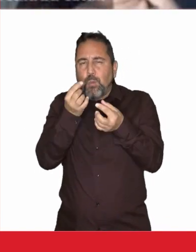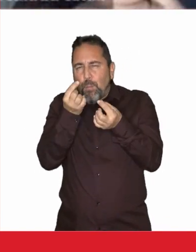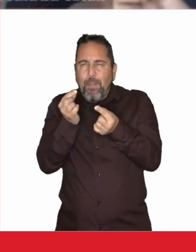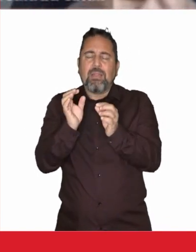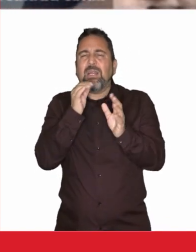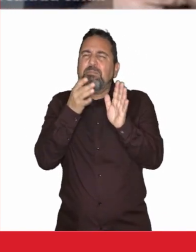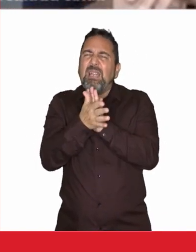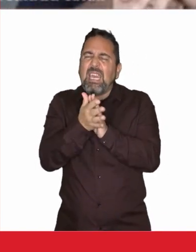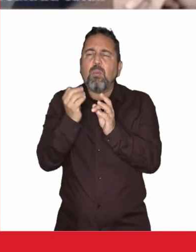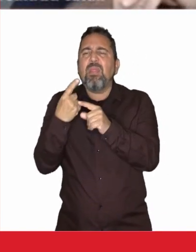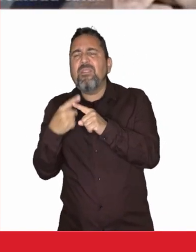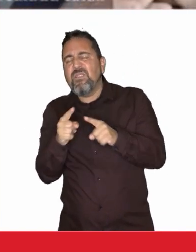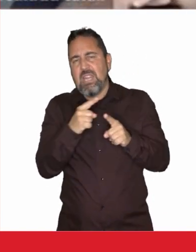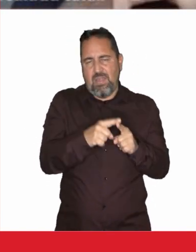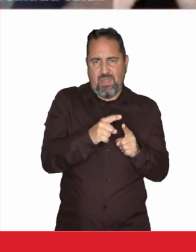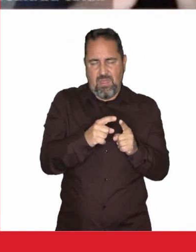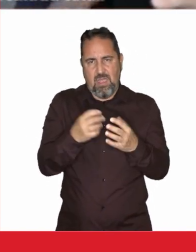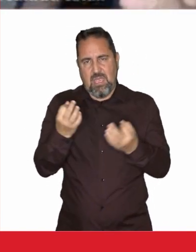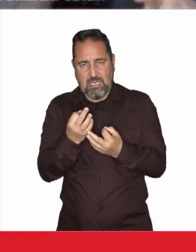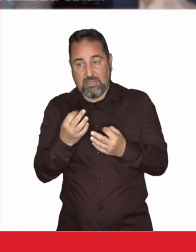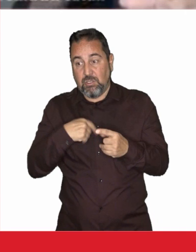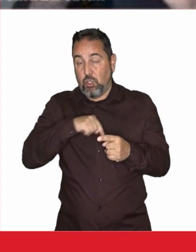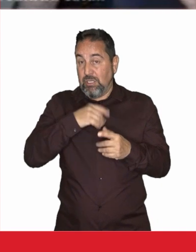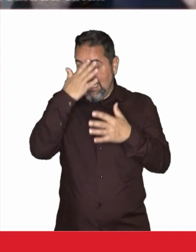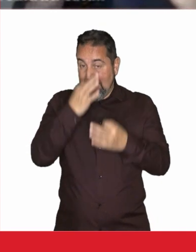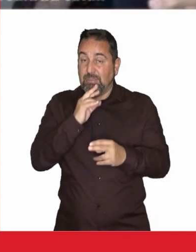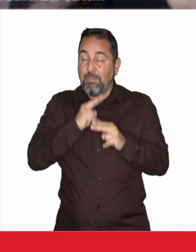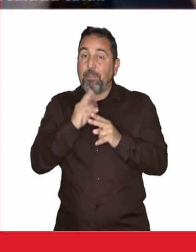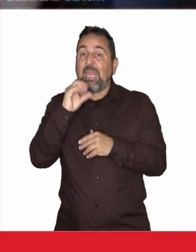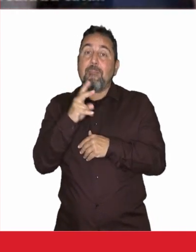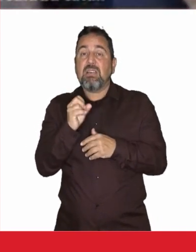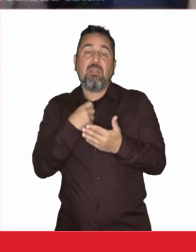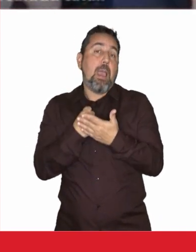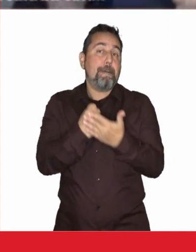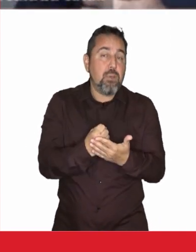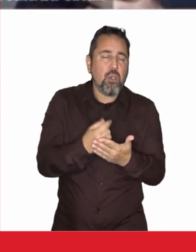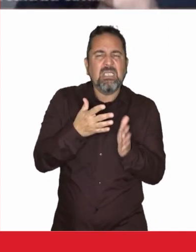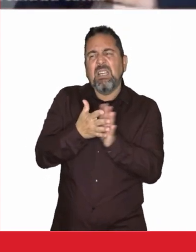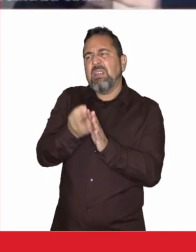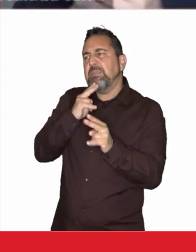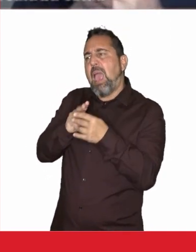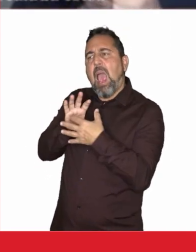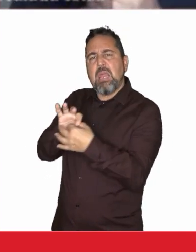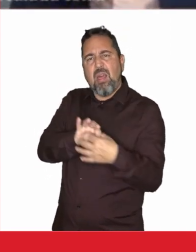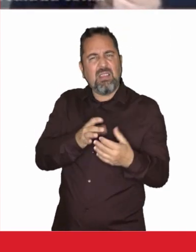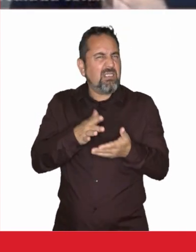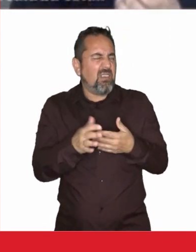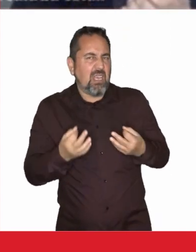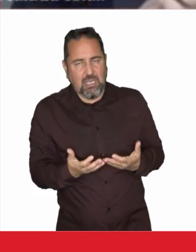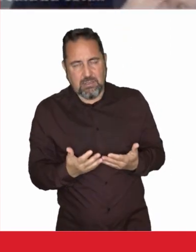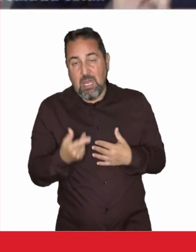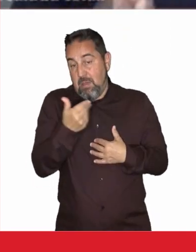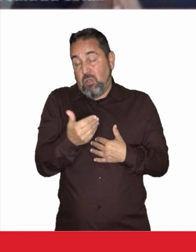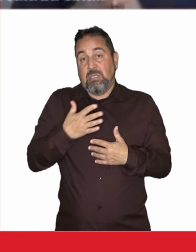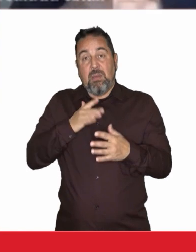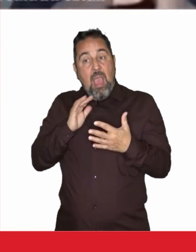luego vamos a entrar un momentín en explicaros la diferencia entre para qué creemos que es el canvas de apoyo y a qué nos estamos refiriendo con